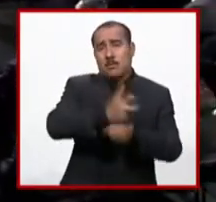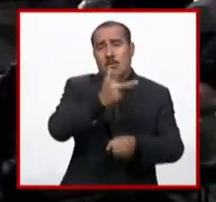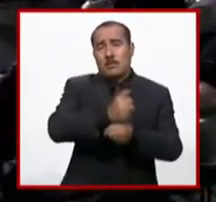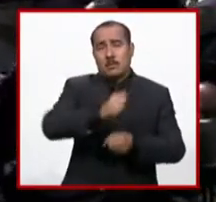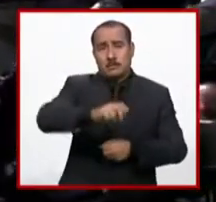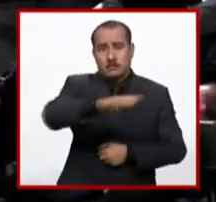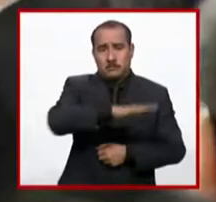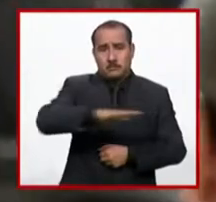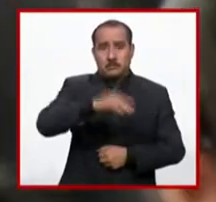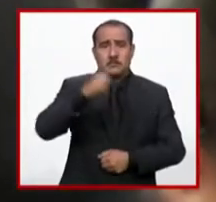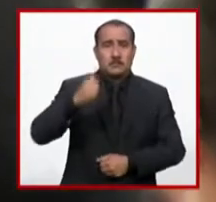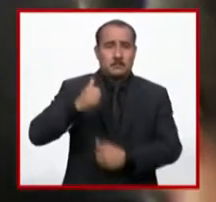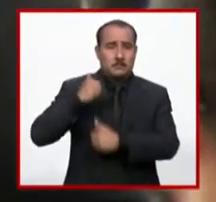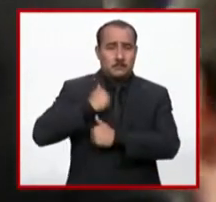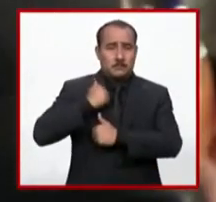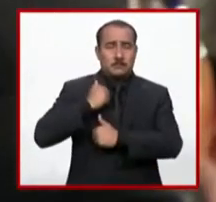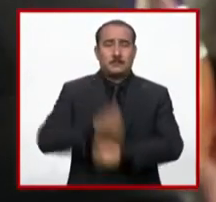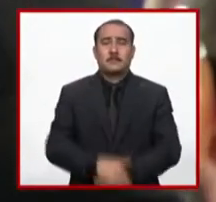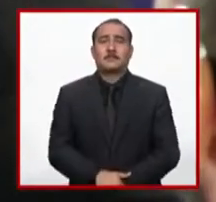su presencia.